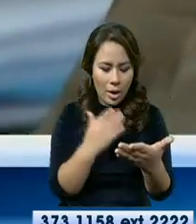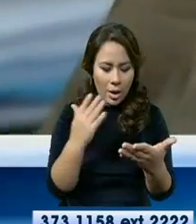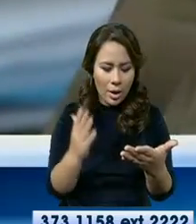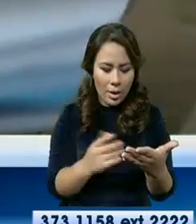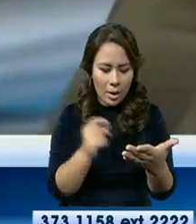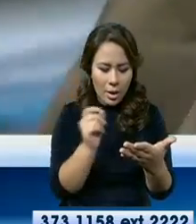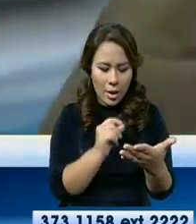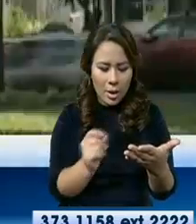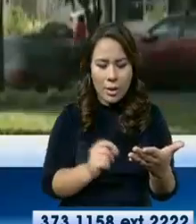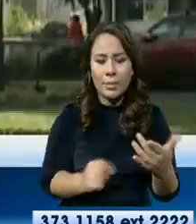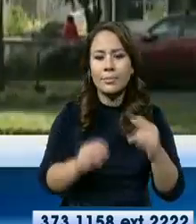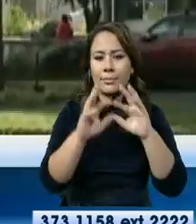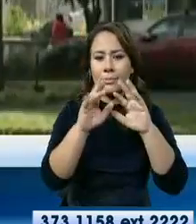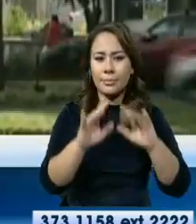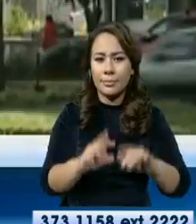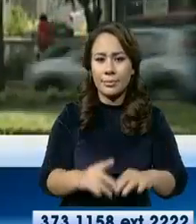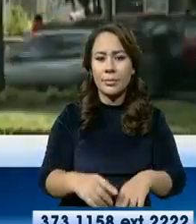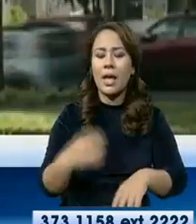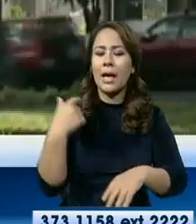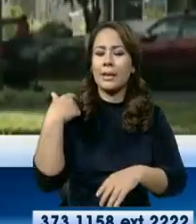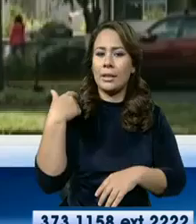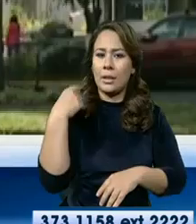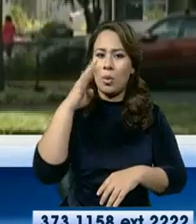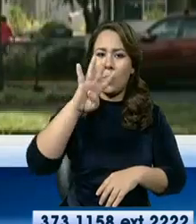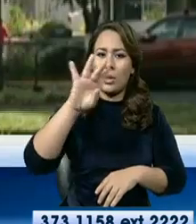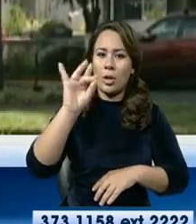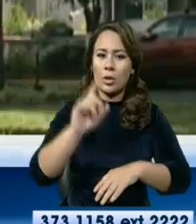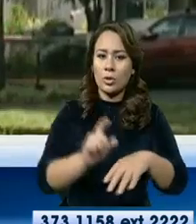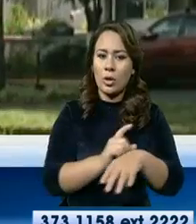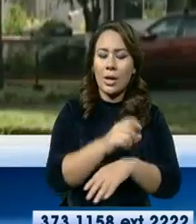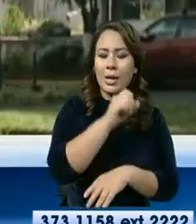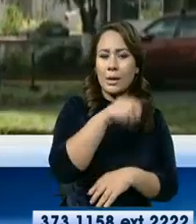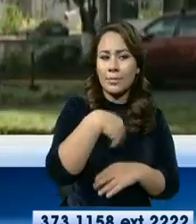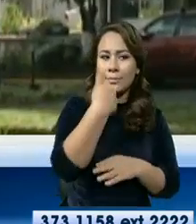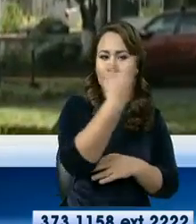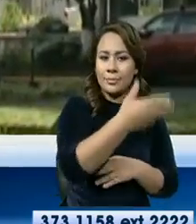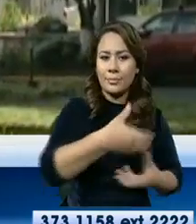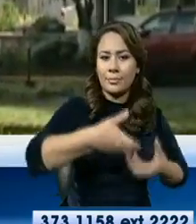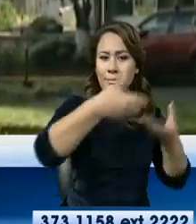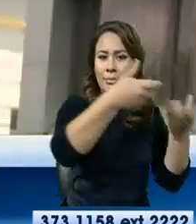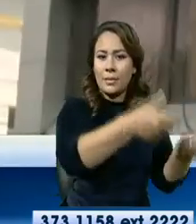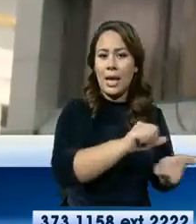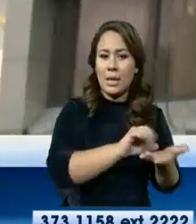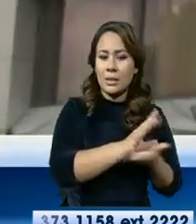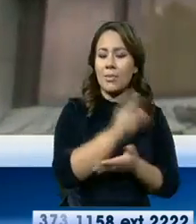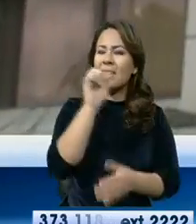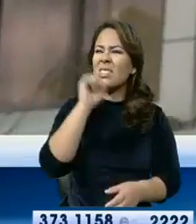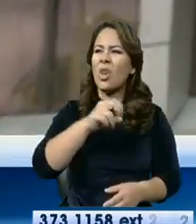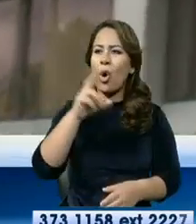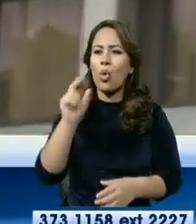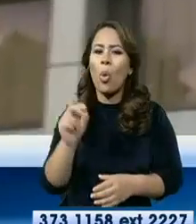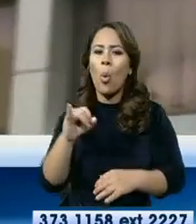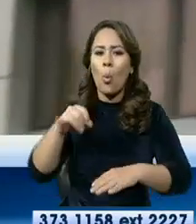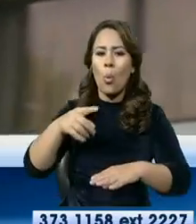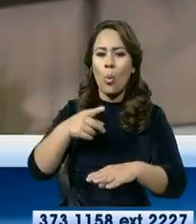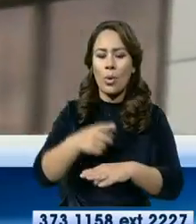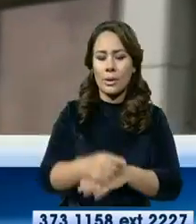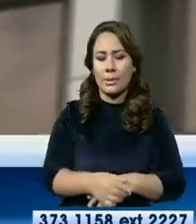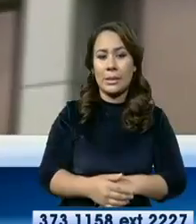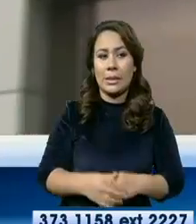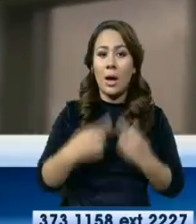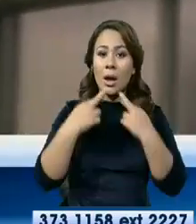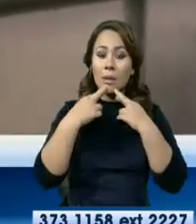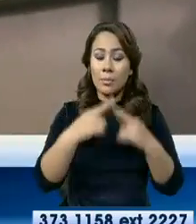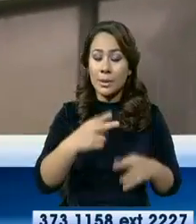del organismo, que tendrá 48 horas para decidir si da paso o no al juicio. En el caso de que la respuesta sea favorable